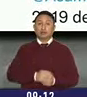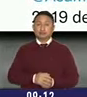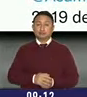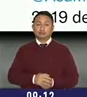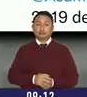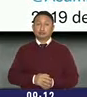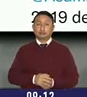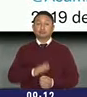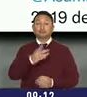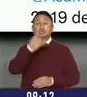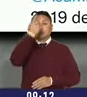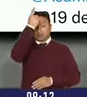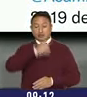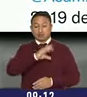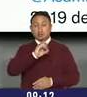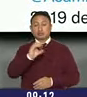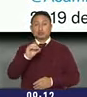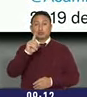sentencia